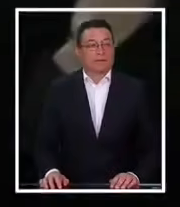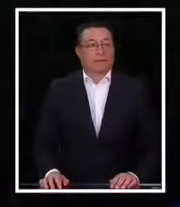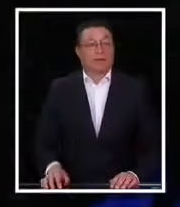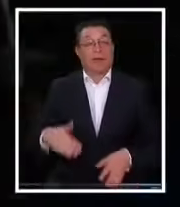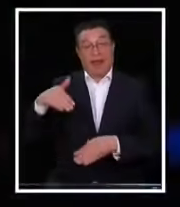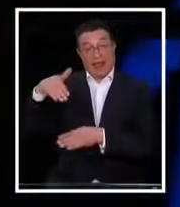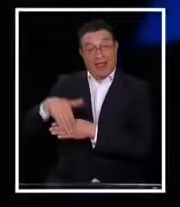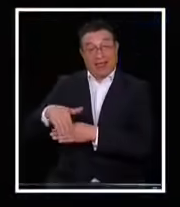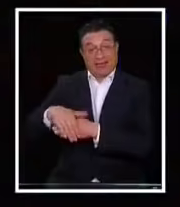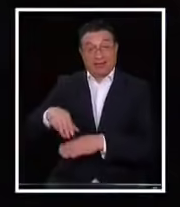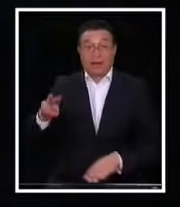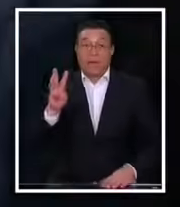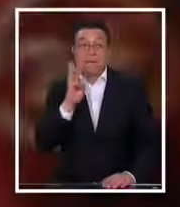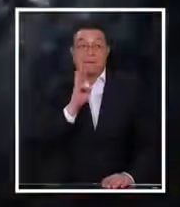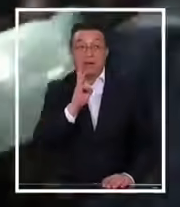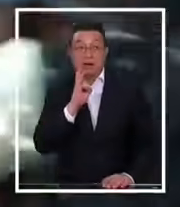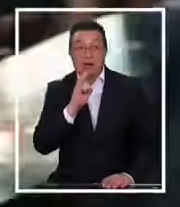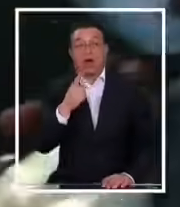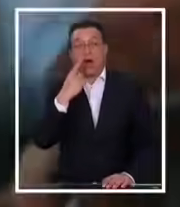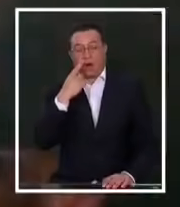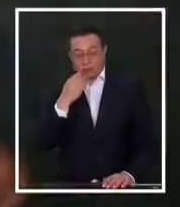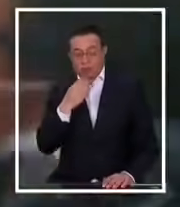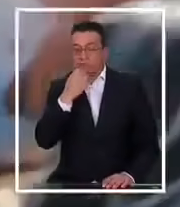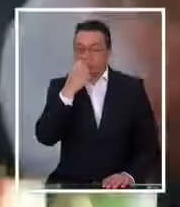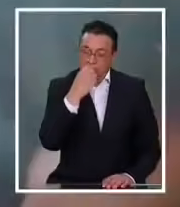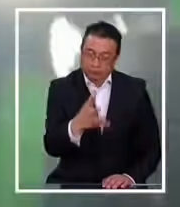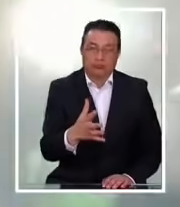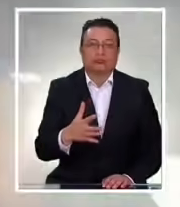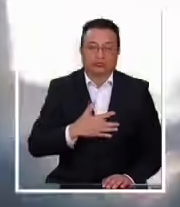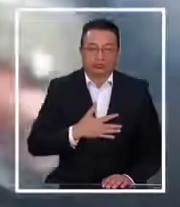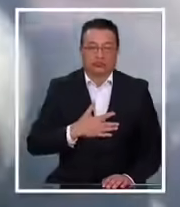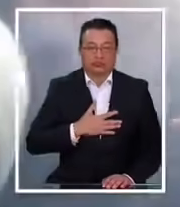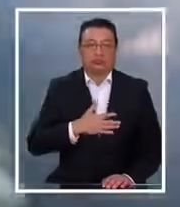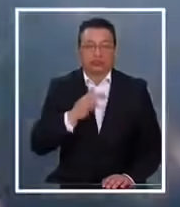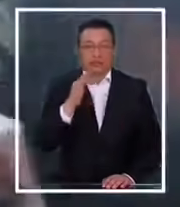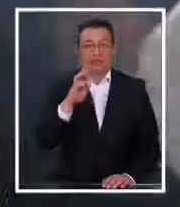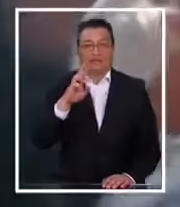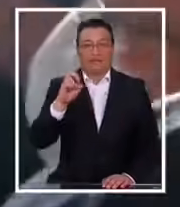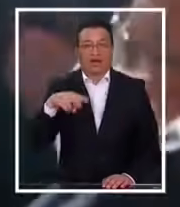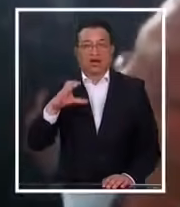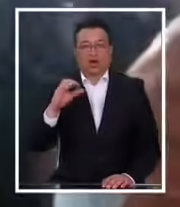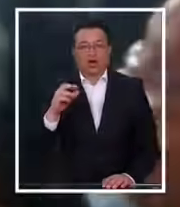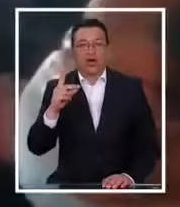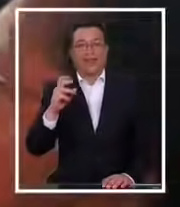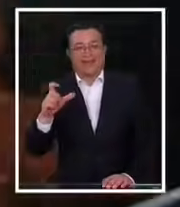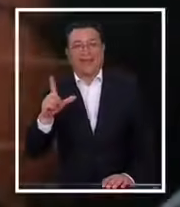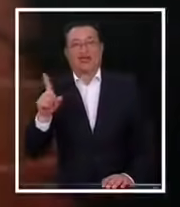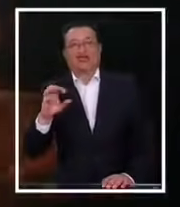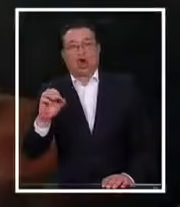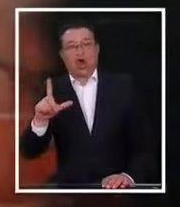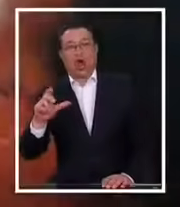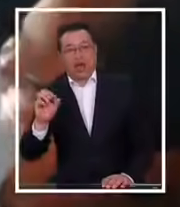Ya la tarde de este miércoles se entregó el presunto homicida, Franco del Solar.